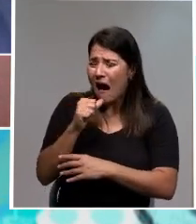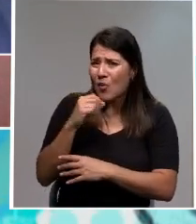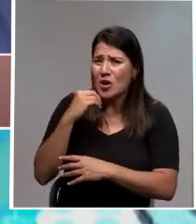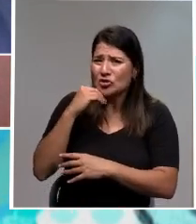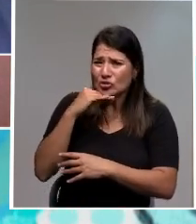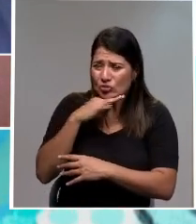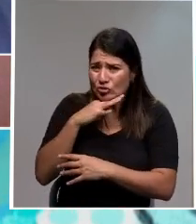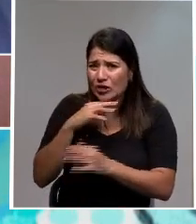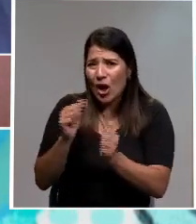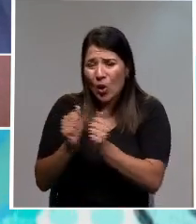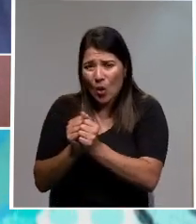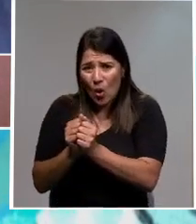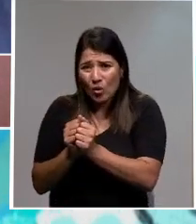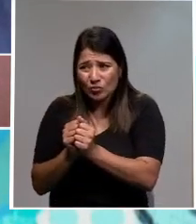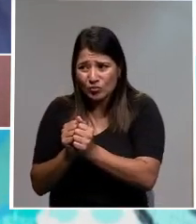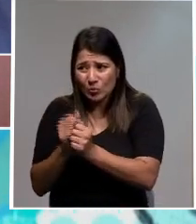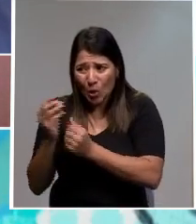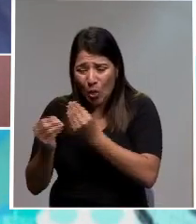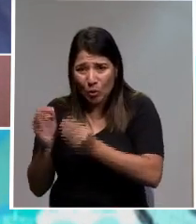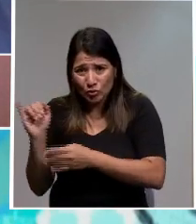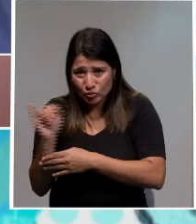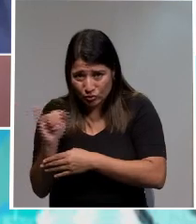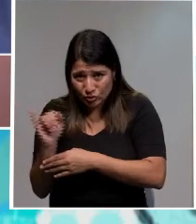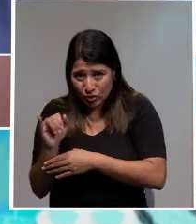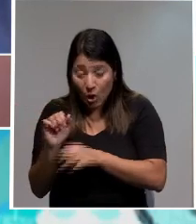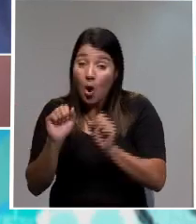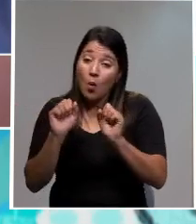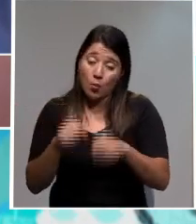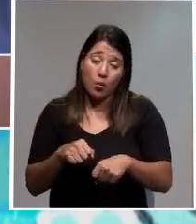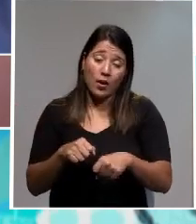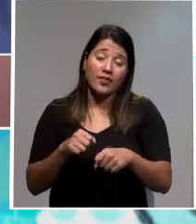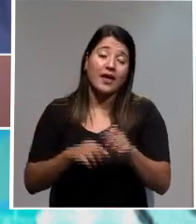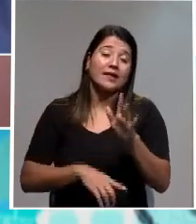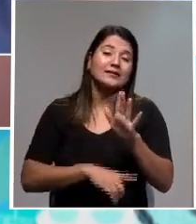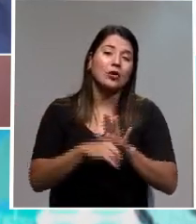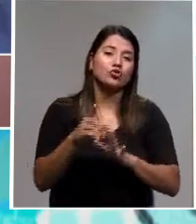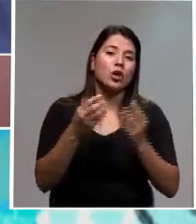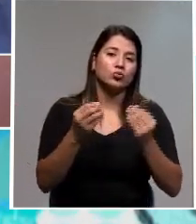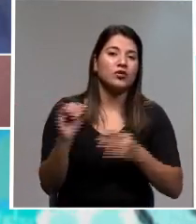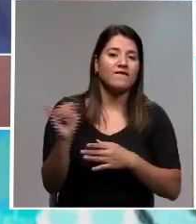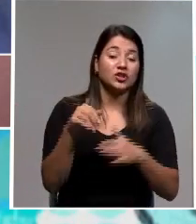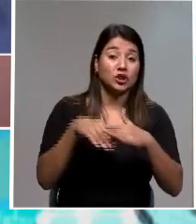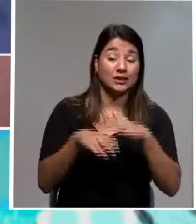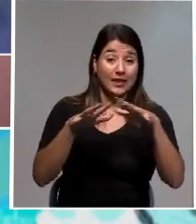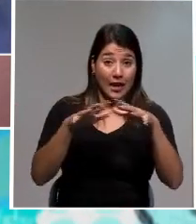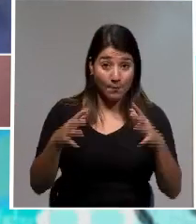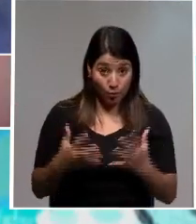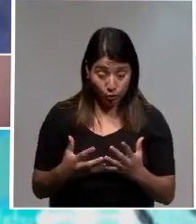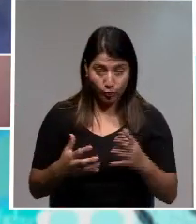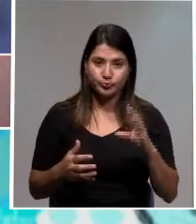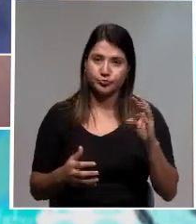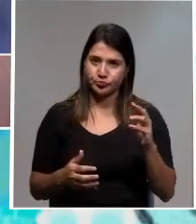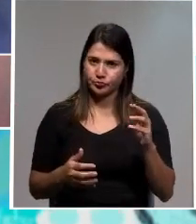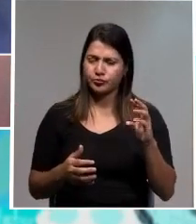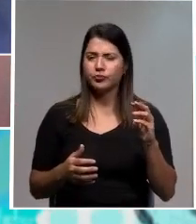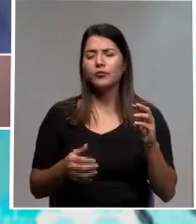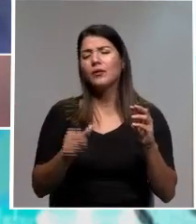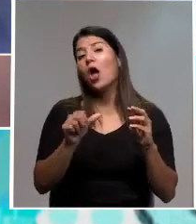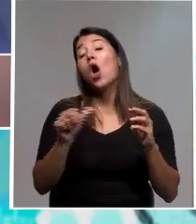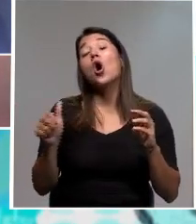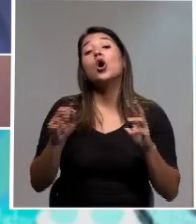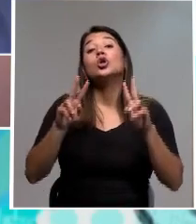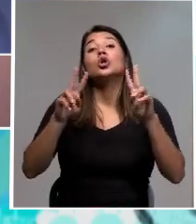agentes infecciosos, son causa importante de muchos brotes a nivel mundial. De la misma forma, otro